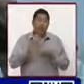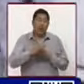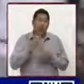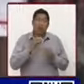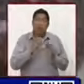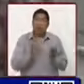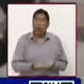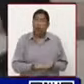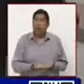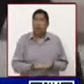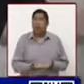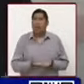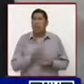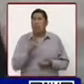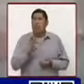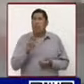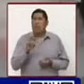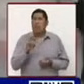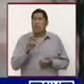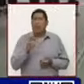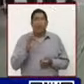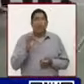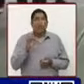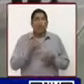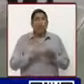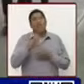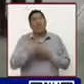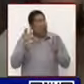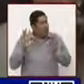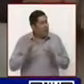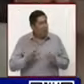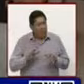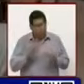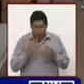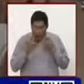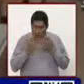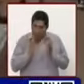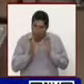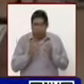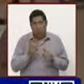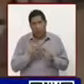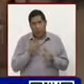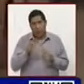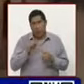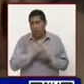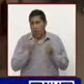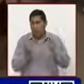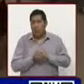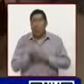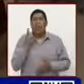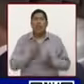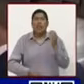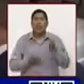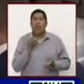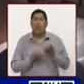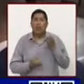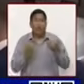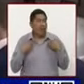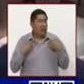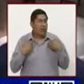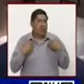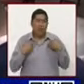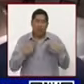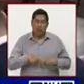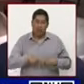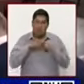escolar? Creo que es el viernes 7, 8 de diciembre. Eso está establecido, que lo hemos expresado desde un principio. Eso no cambia. ¿Qué evaluación se tiene en cuanto a las